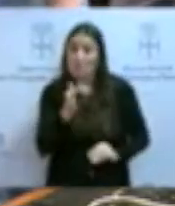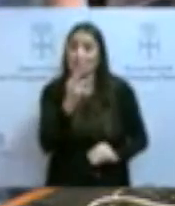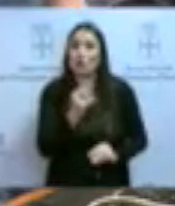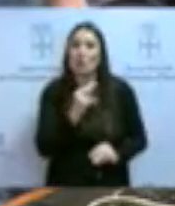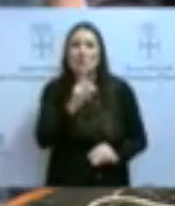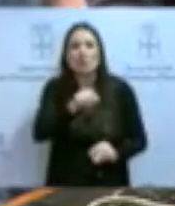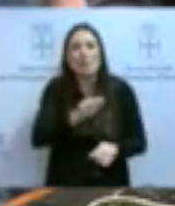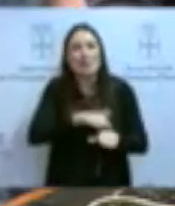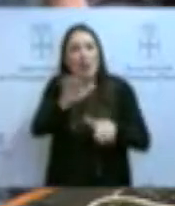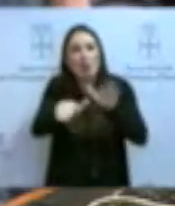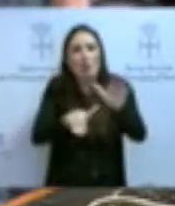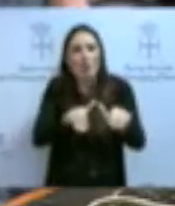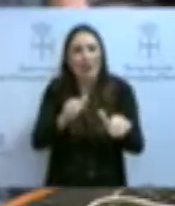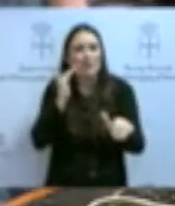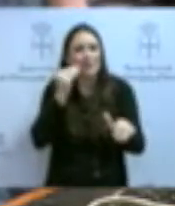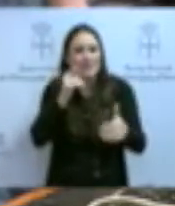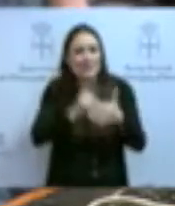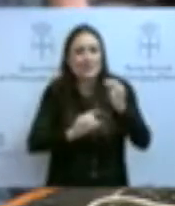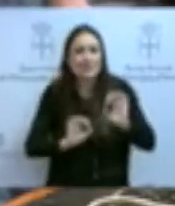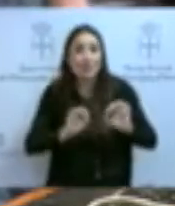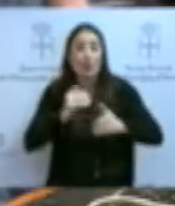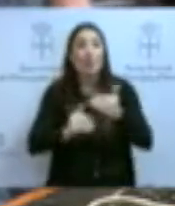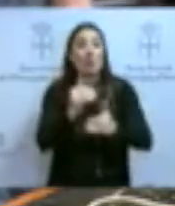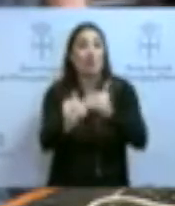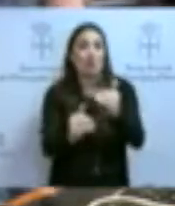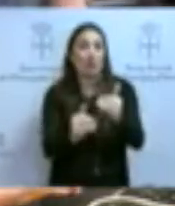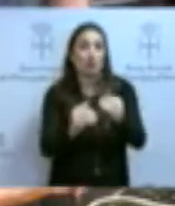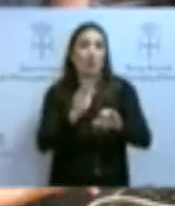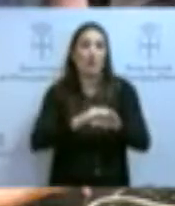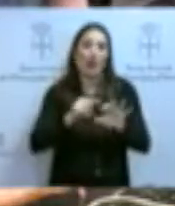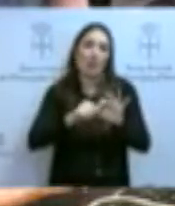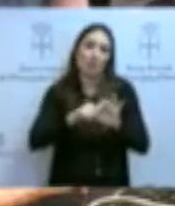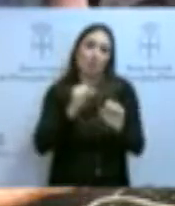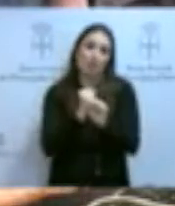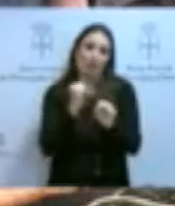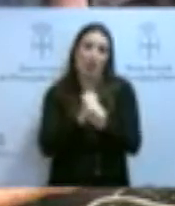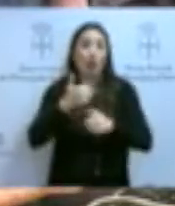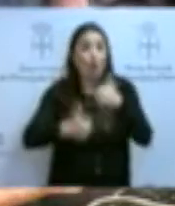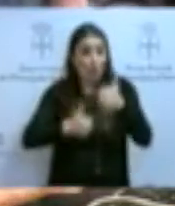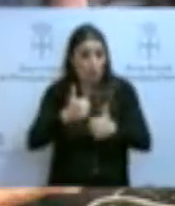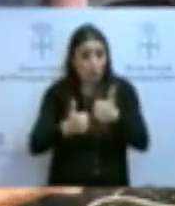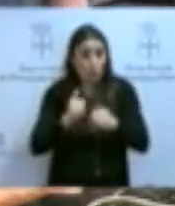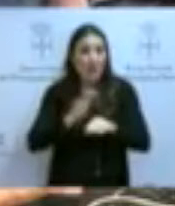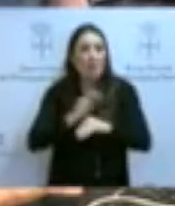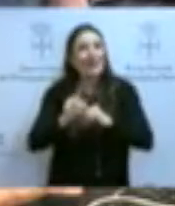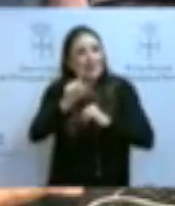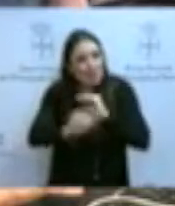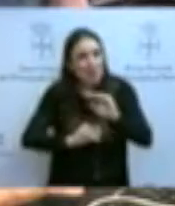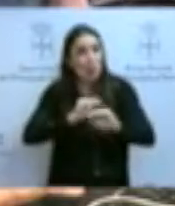convocar también a corto plazo, con fechas fijas, los procedimientos objetivos de puestos de trabajo, los concursos, en cumplimiento